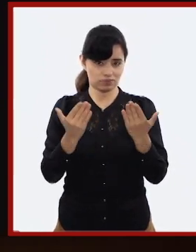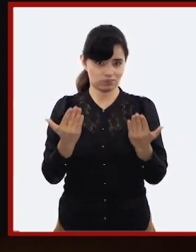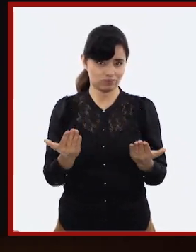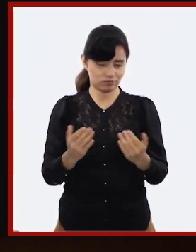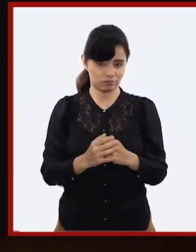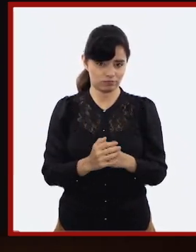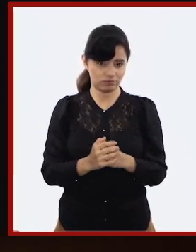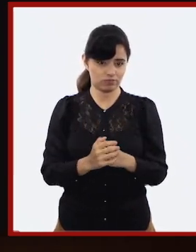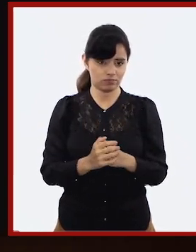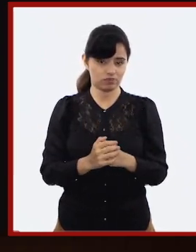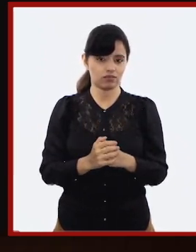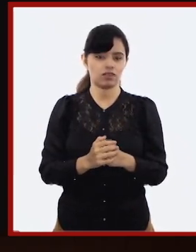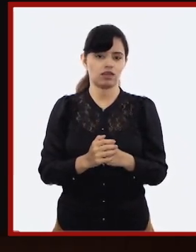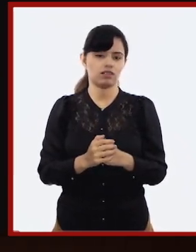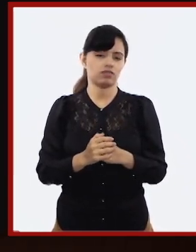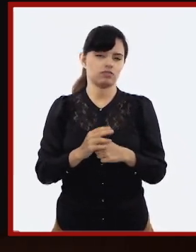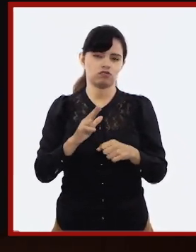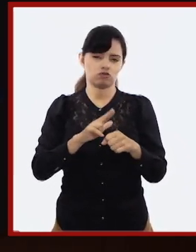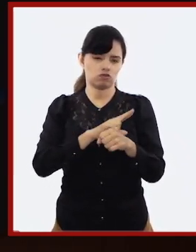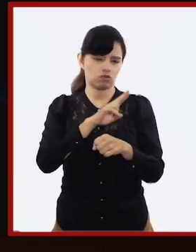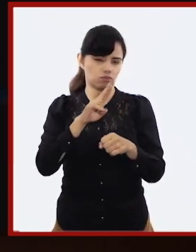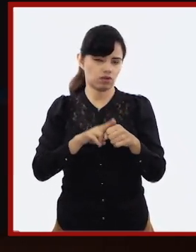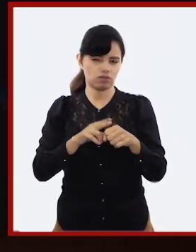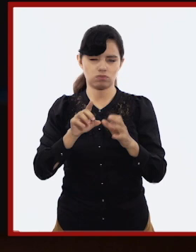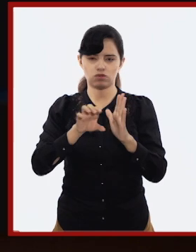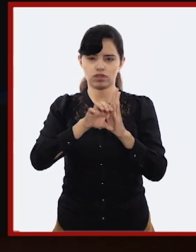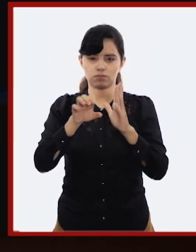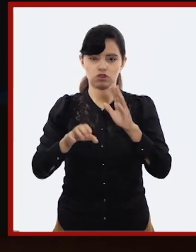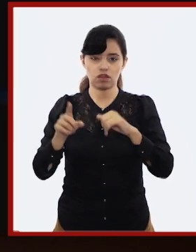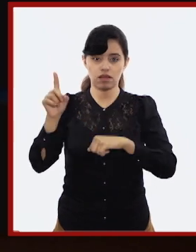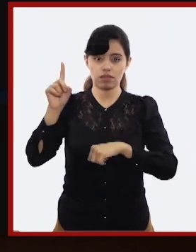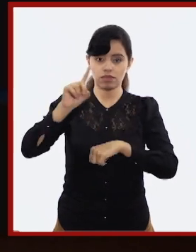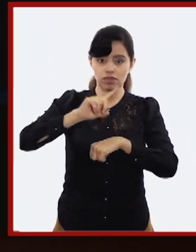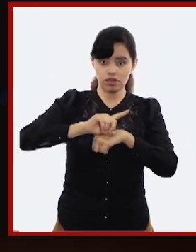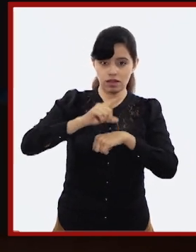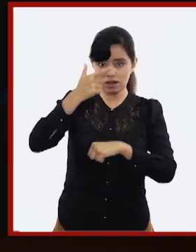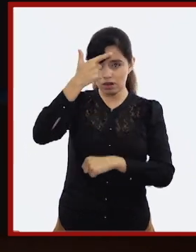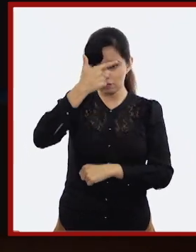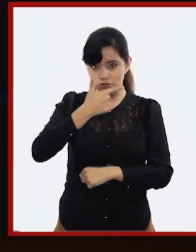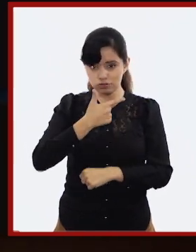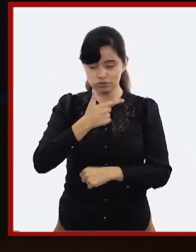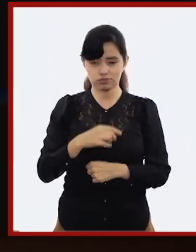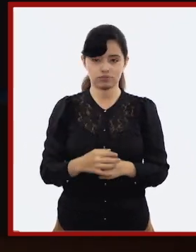observación de los ciclos naturales como el día y la noche.